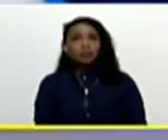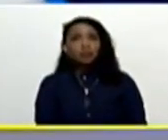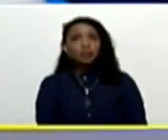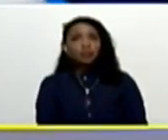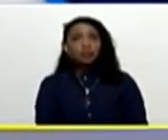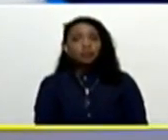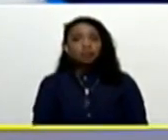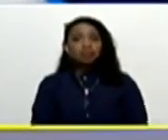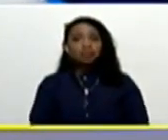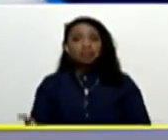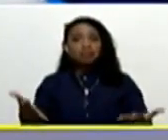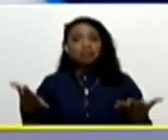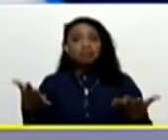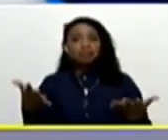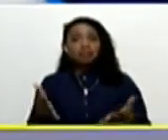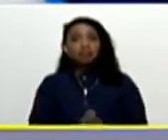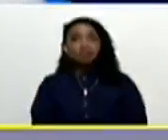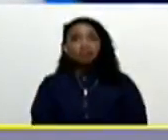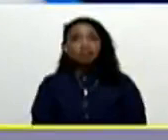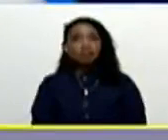Y